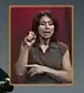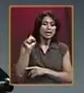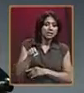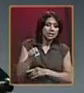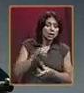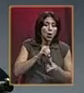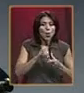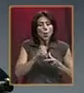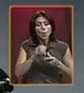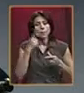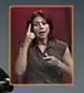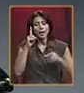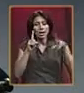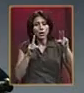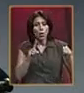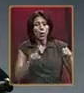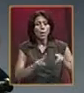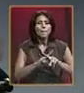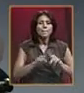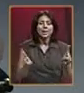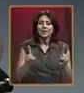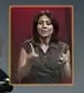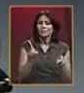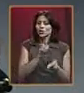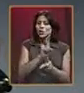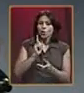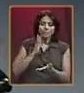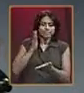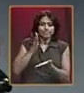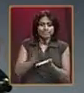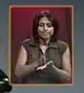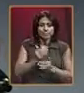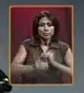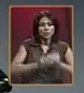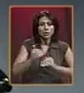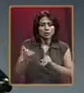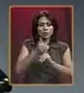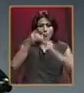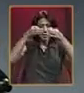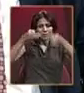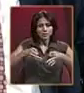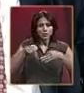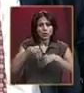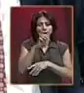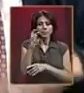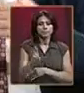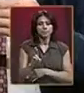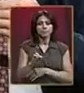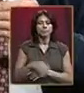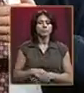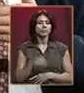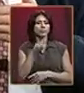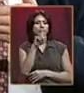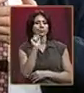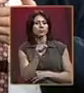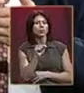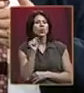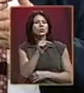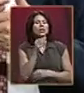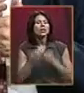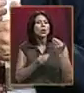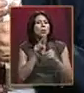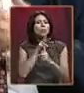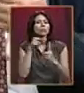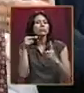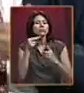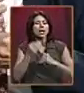que no. Pero el asunto es no frenar los procesos de toma de decisión en el país. ¿Cómo visualiza usted el